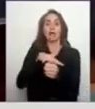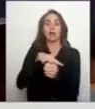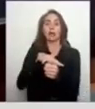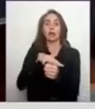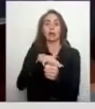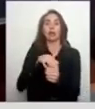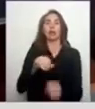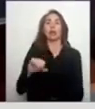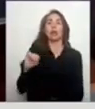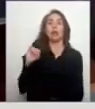muchas gracias presidente